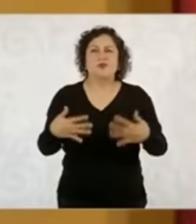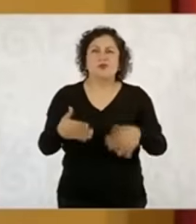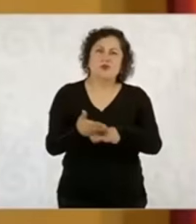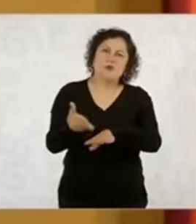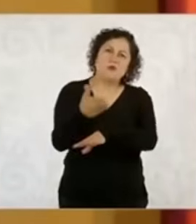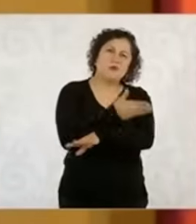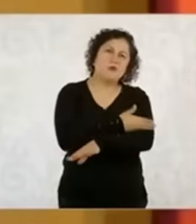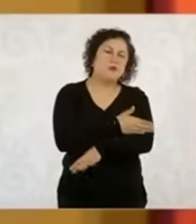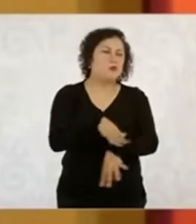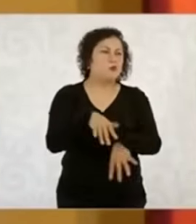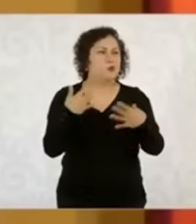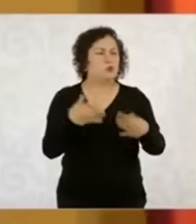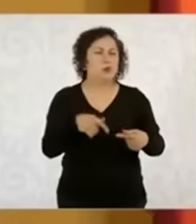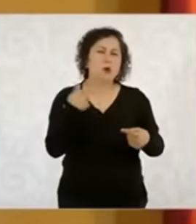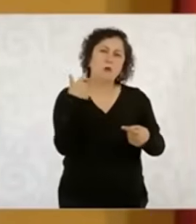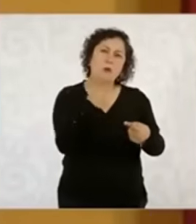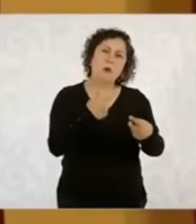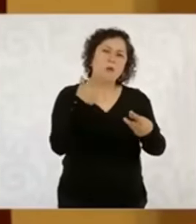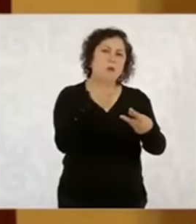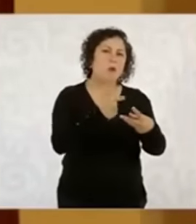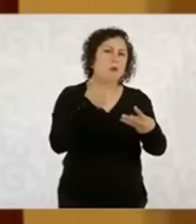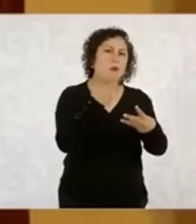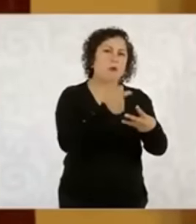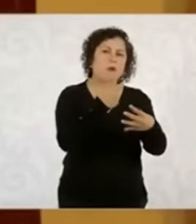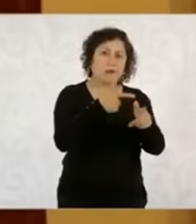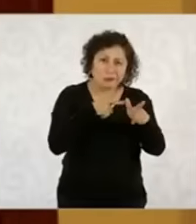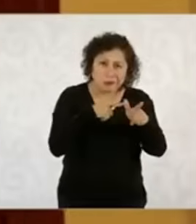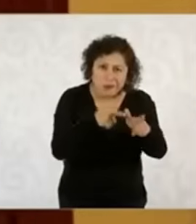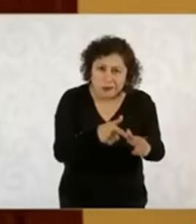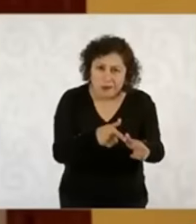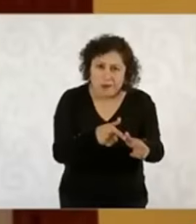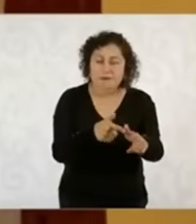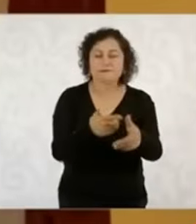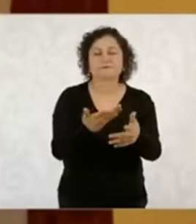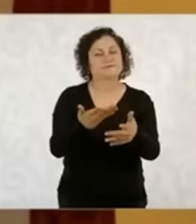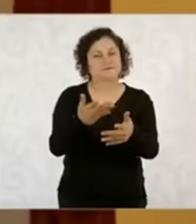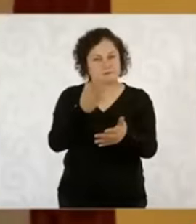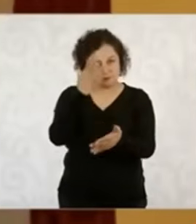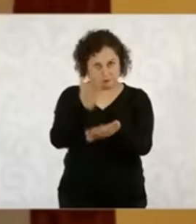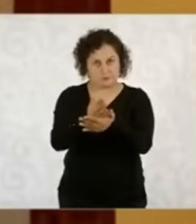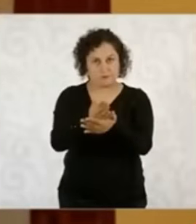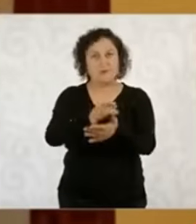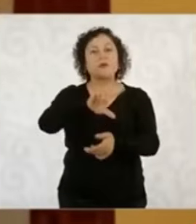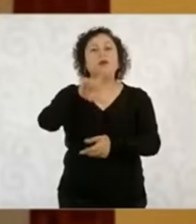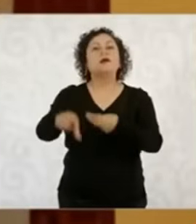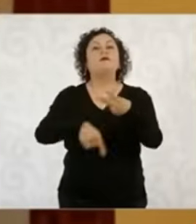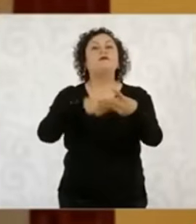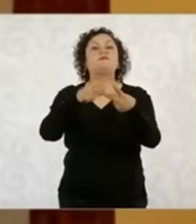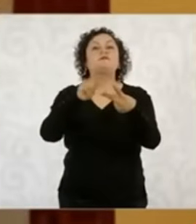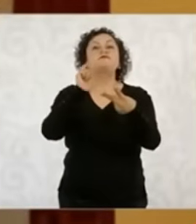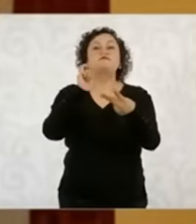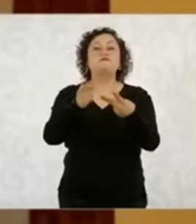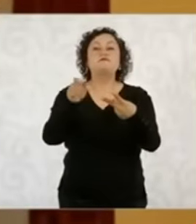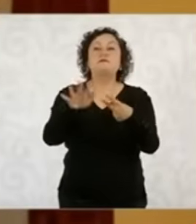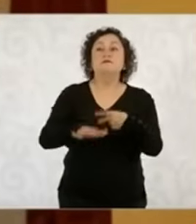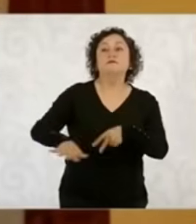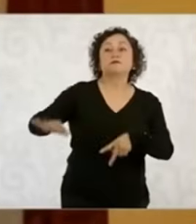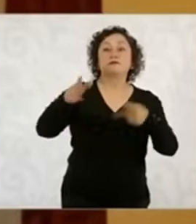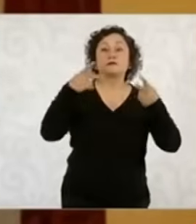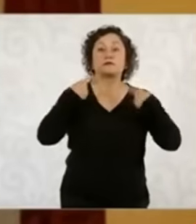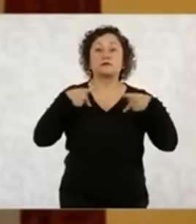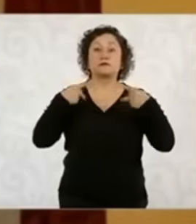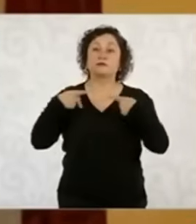el segundo paso al congelamiento es otorgarle beneficios a la gente